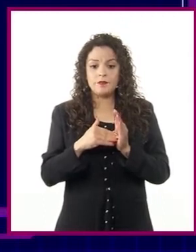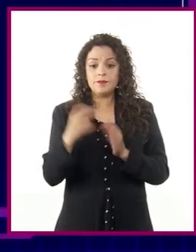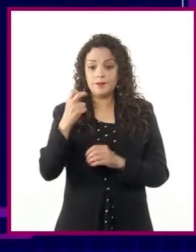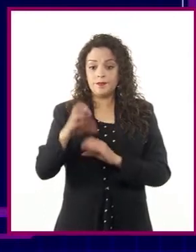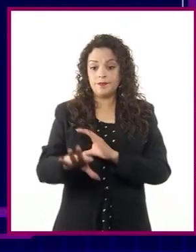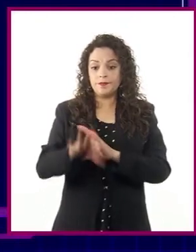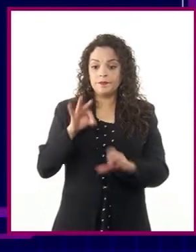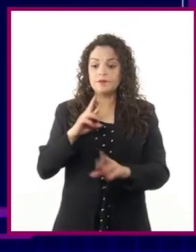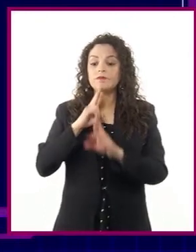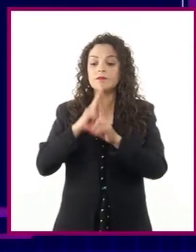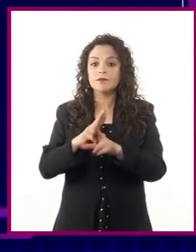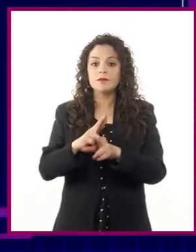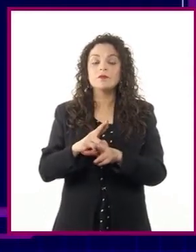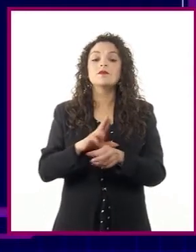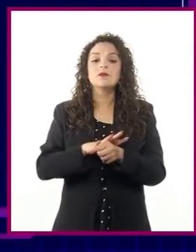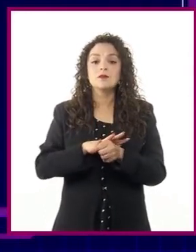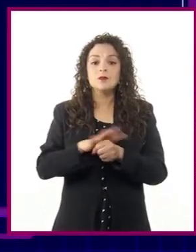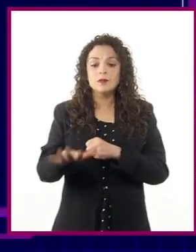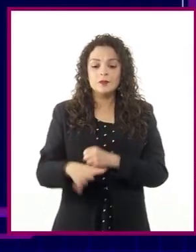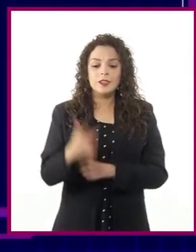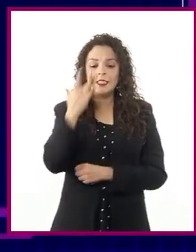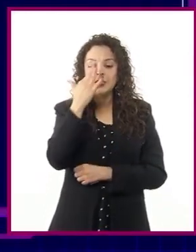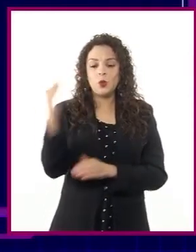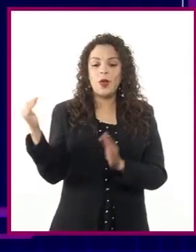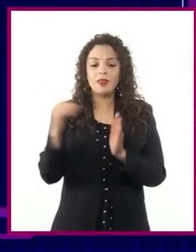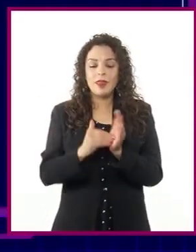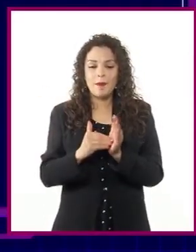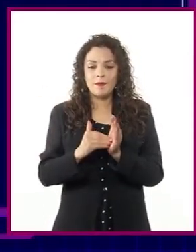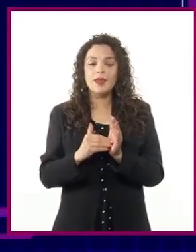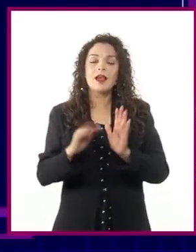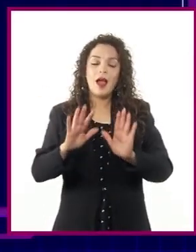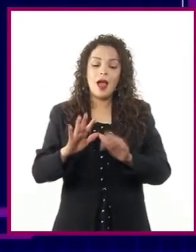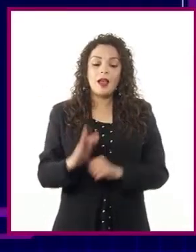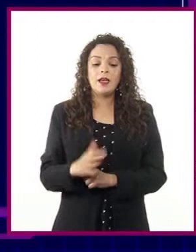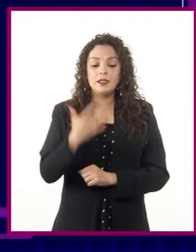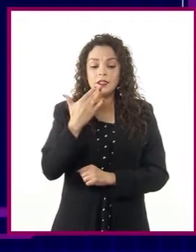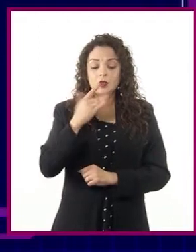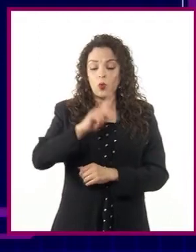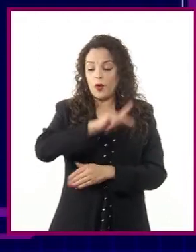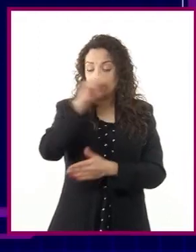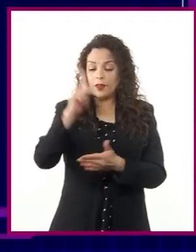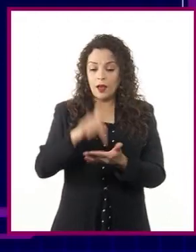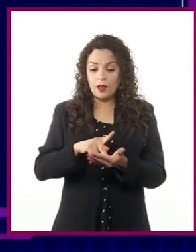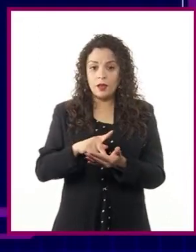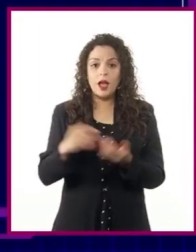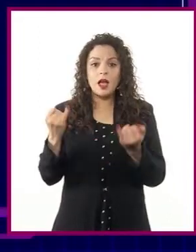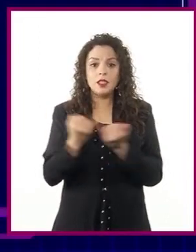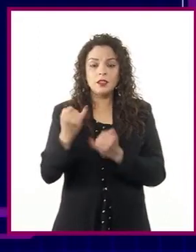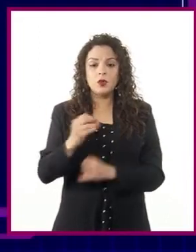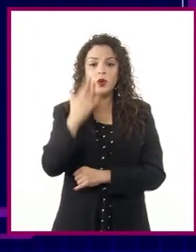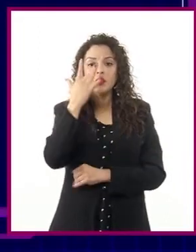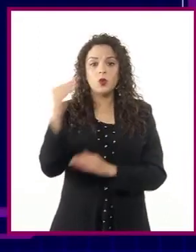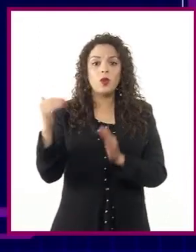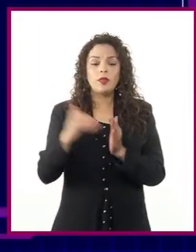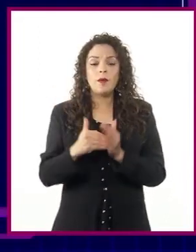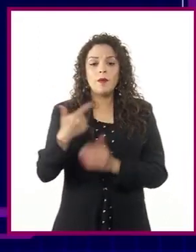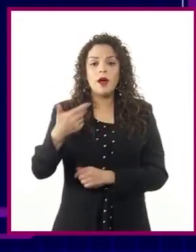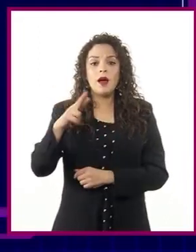como resultado 50,000. Entonces se dice que 50 kilogramos es igual a 50,000